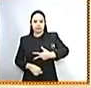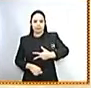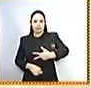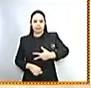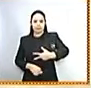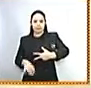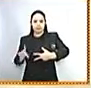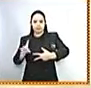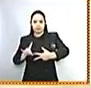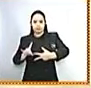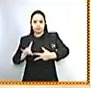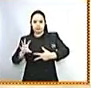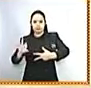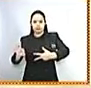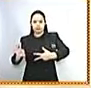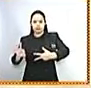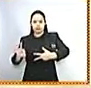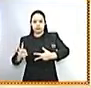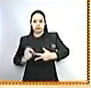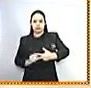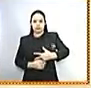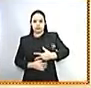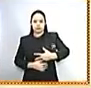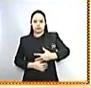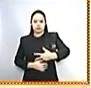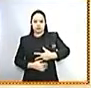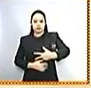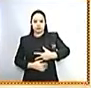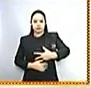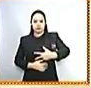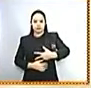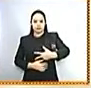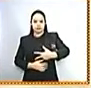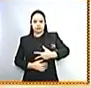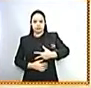Es el 89, tercer y último número ganador.